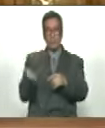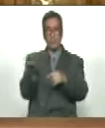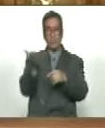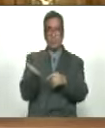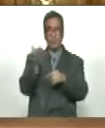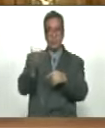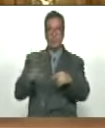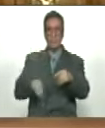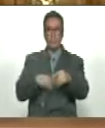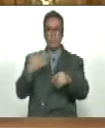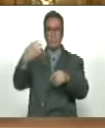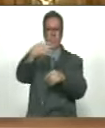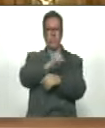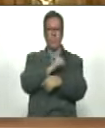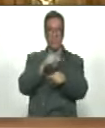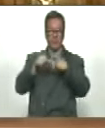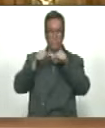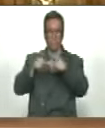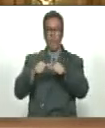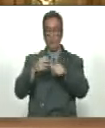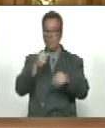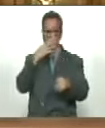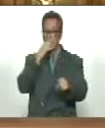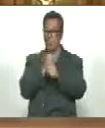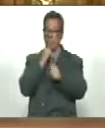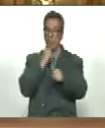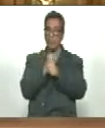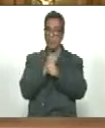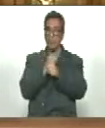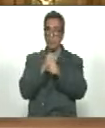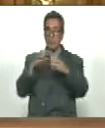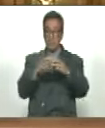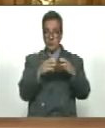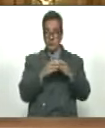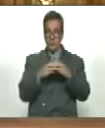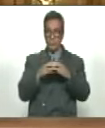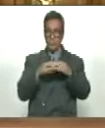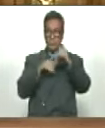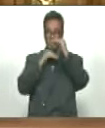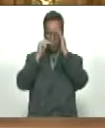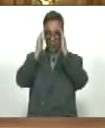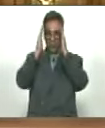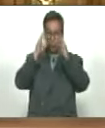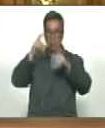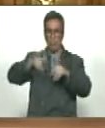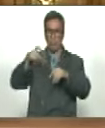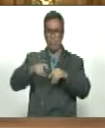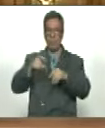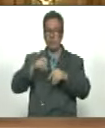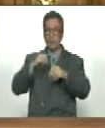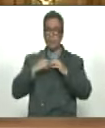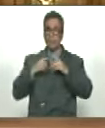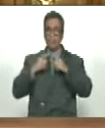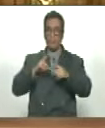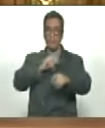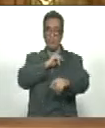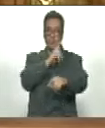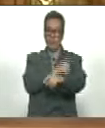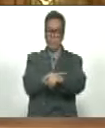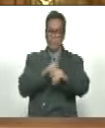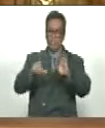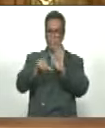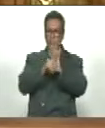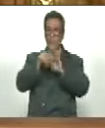importancia a conseguir será mantener el buen funcionamiento de las unidades que atienden las necesidades del talento humano del Poder